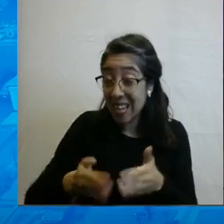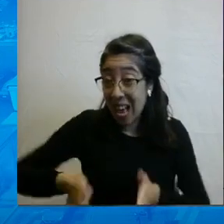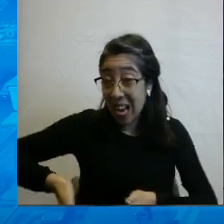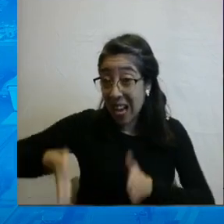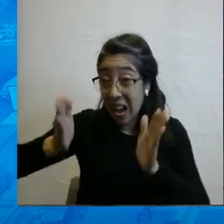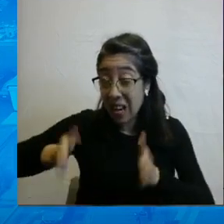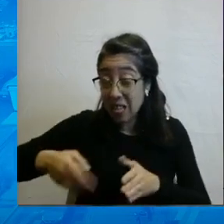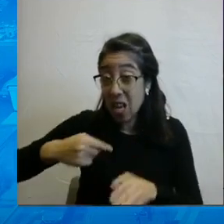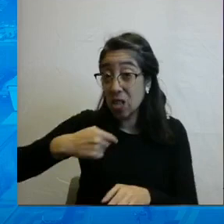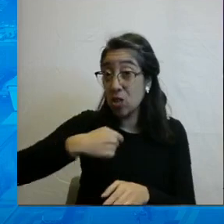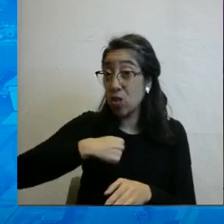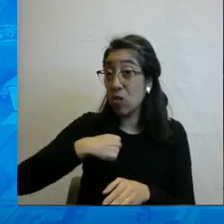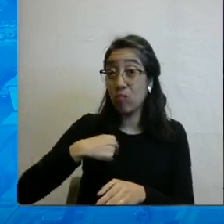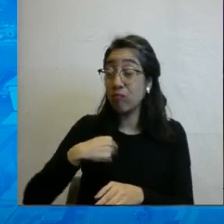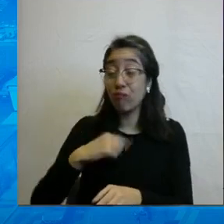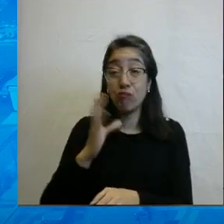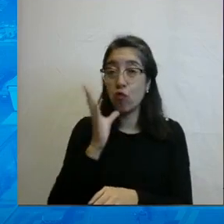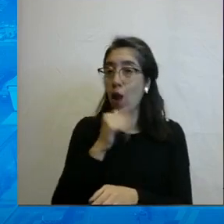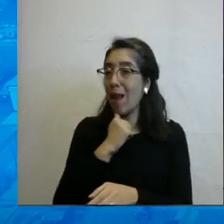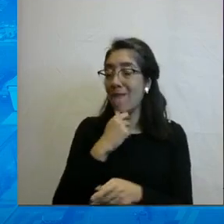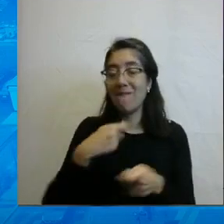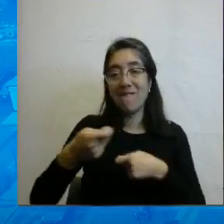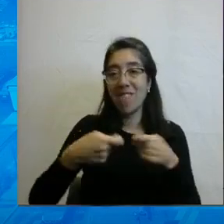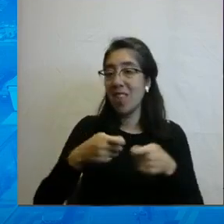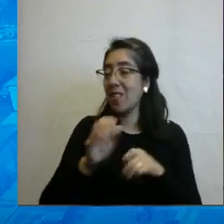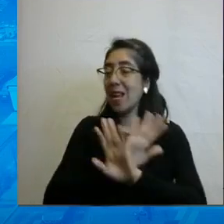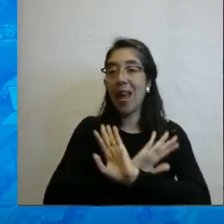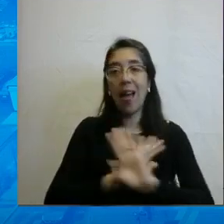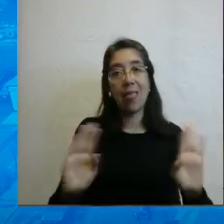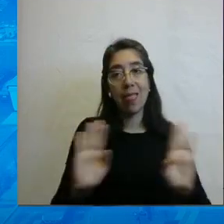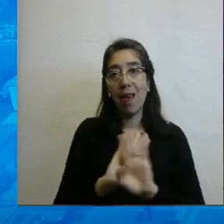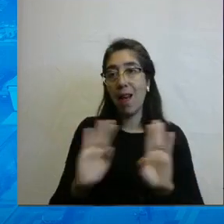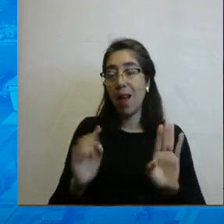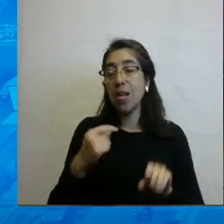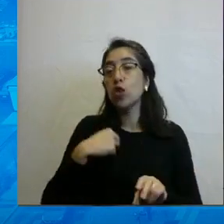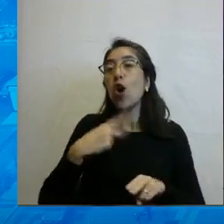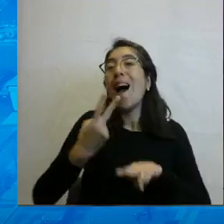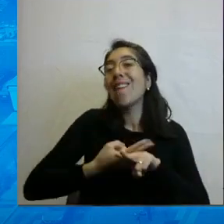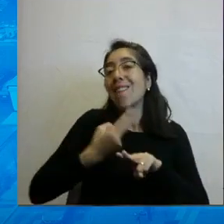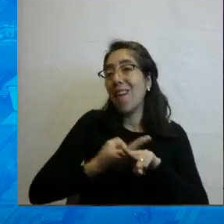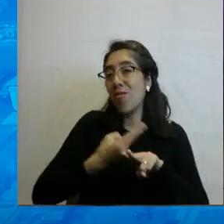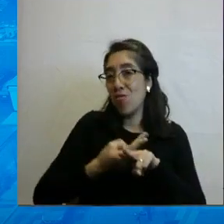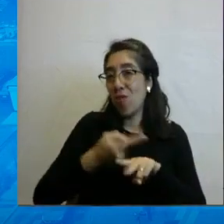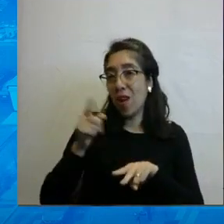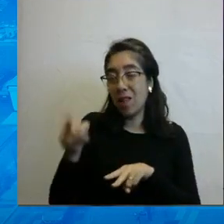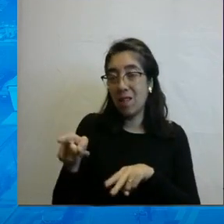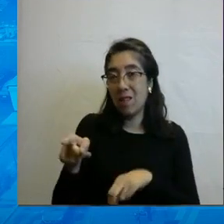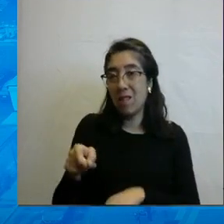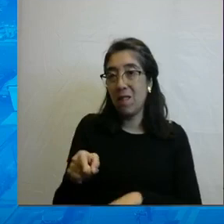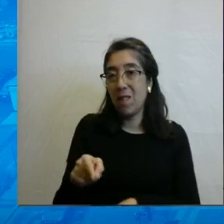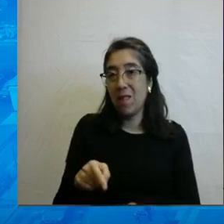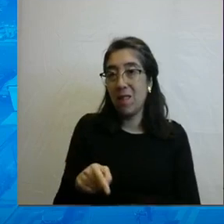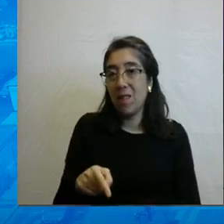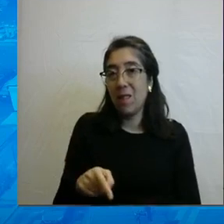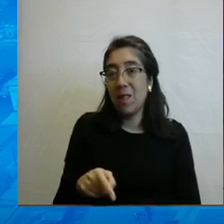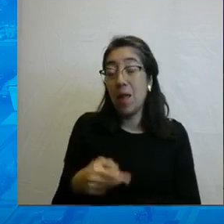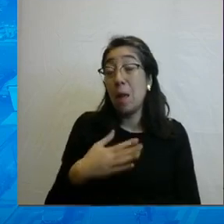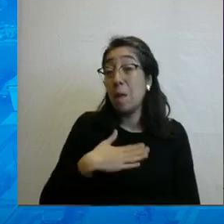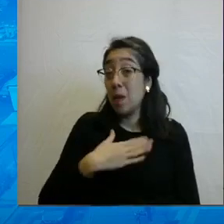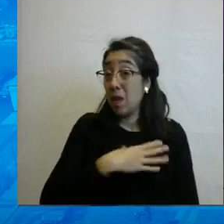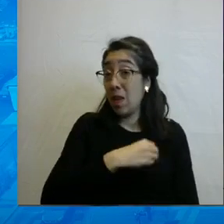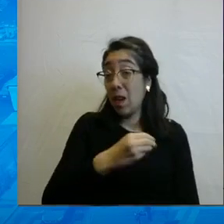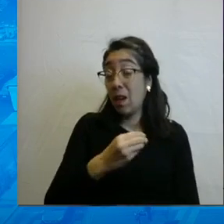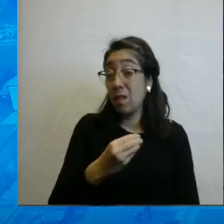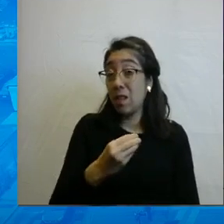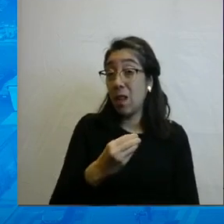Que yo soy beneficiada por el estacionamiento. Le arriendo al caballero que tiene el estacionamiento adentro. Mi hija estaba estudiando en la universidad, lo cual